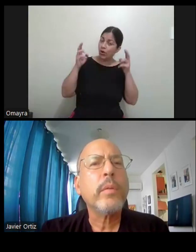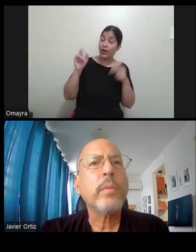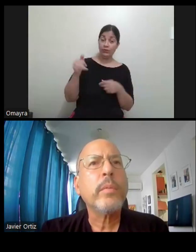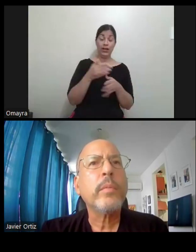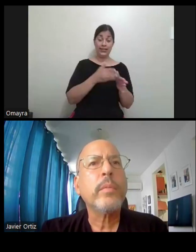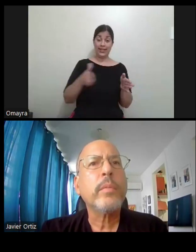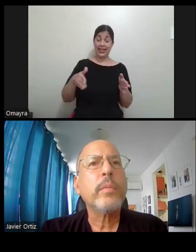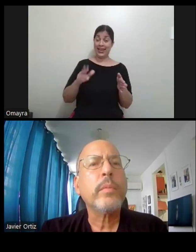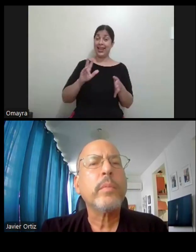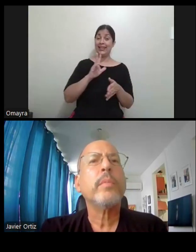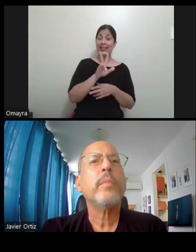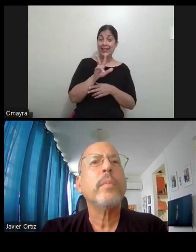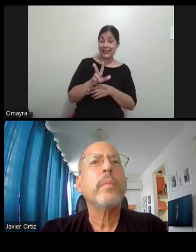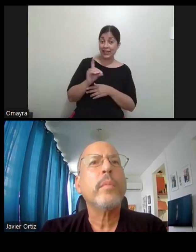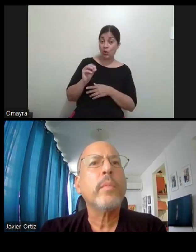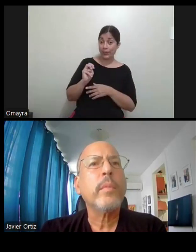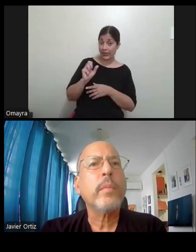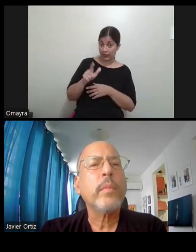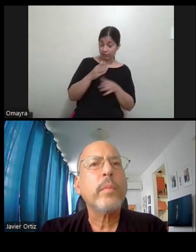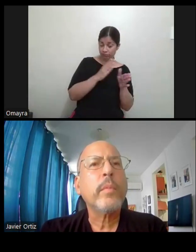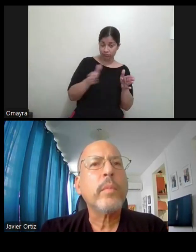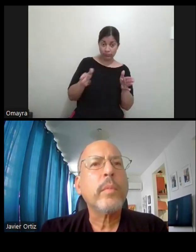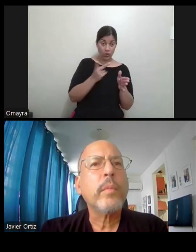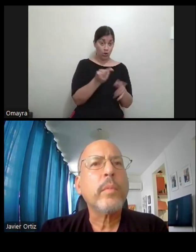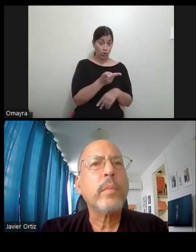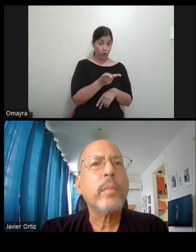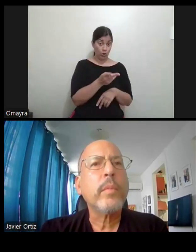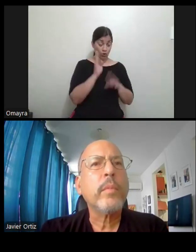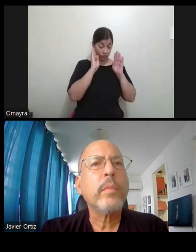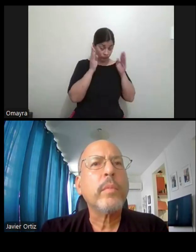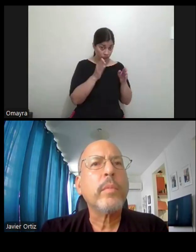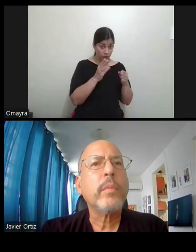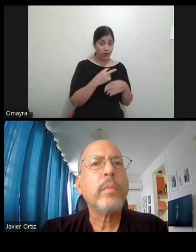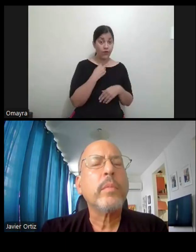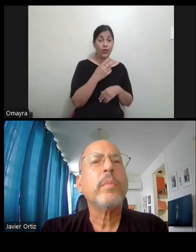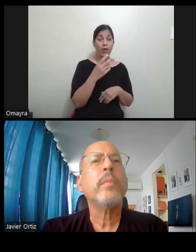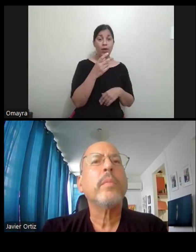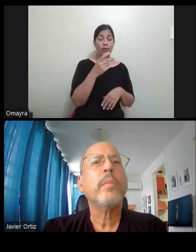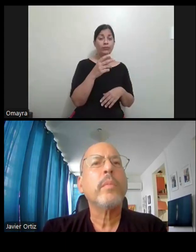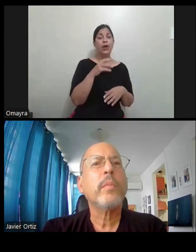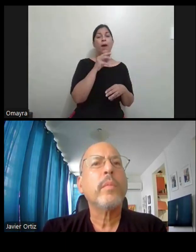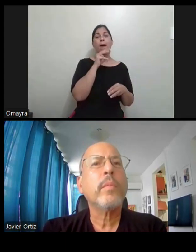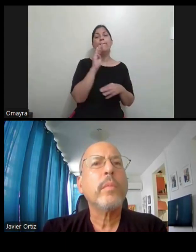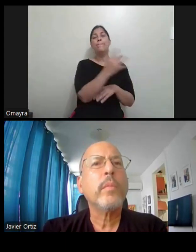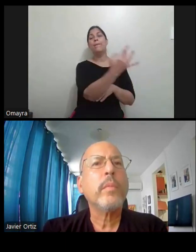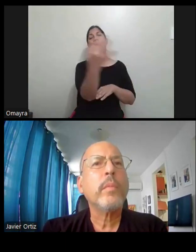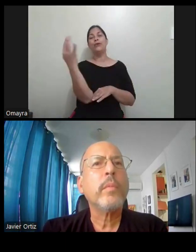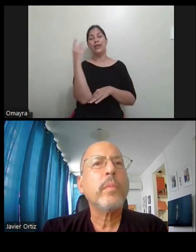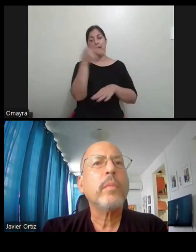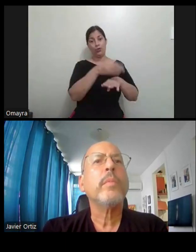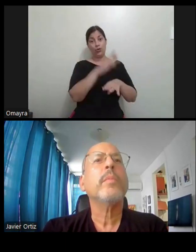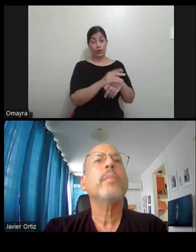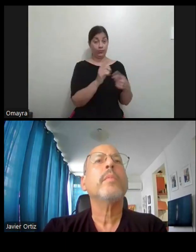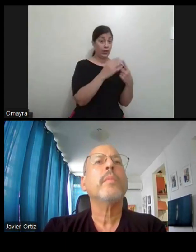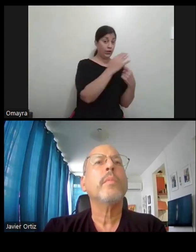3 documentales, 2 de ellos dedicados a bosques de Puerto Rico, uno al yunque y uno al bosque seco de Puerto Rico,